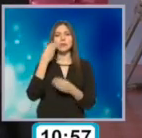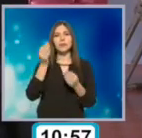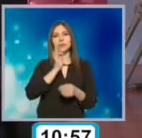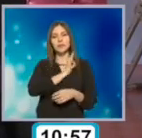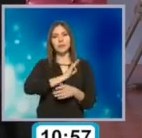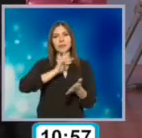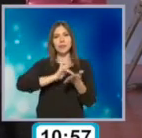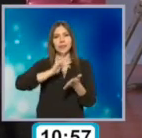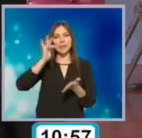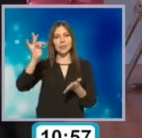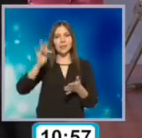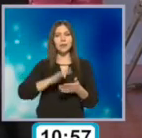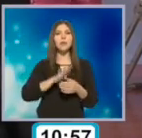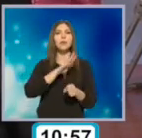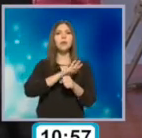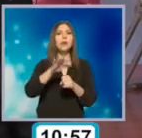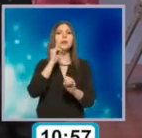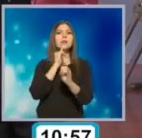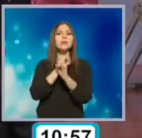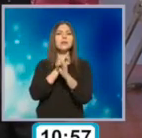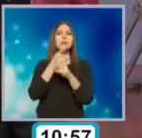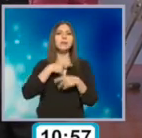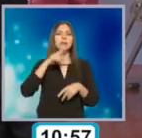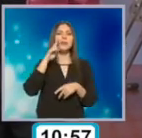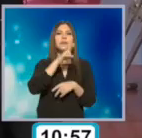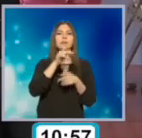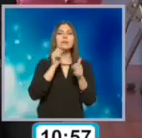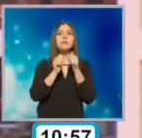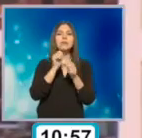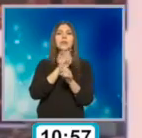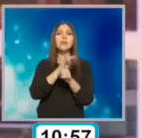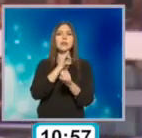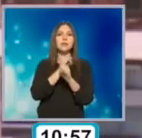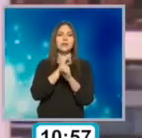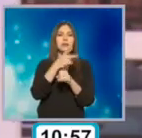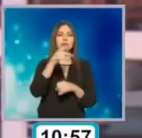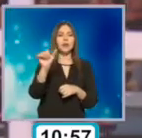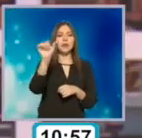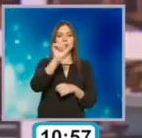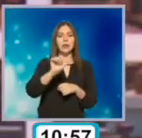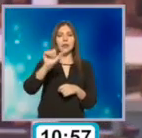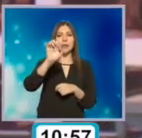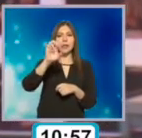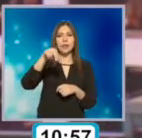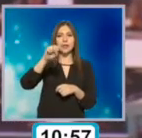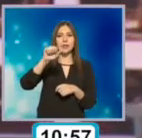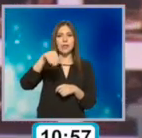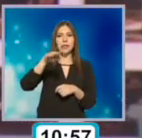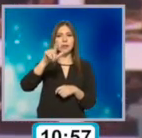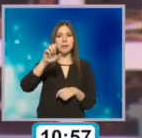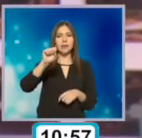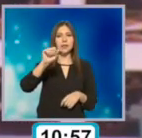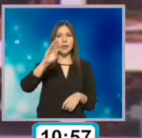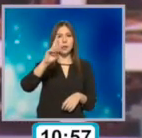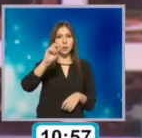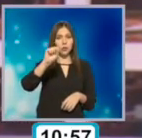Gracias, te agradezco mucho. Las redes sociales para que estén al pendiente de todo lo que andan haciendo. Arroba es mi Twitter, arroba Ensamble Sabroso y en el